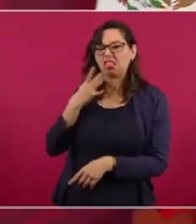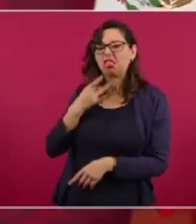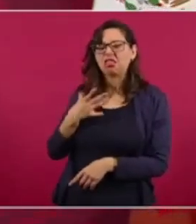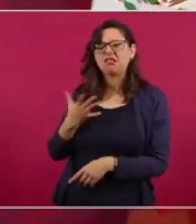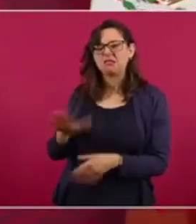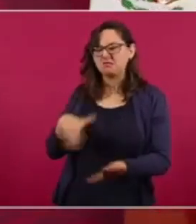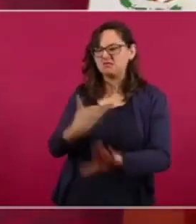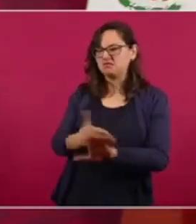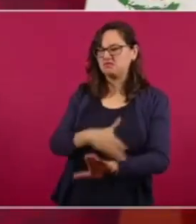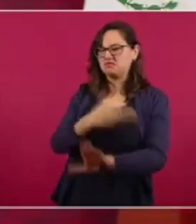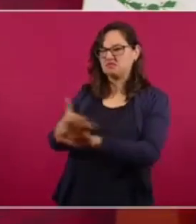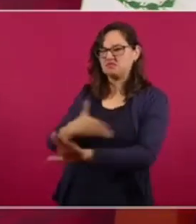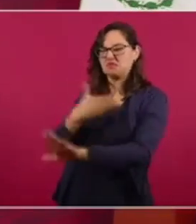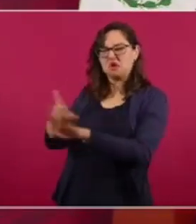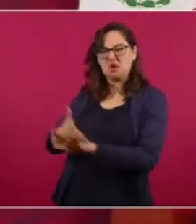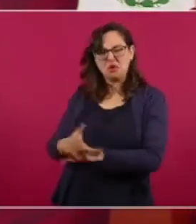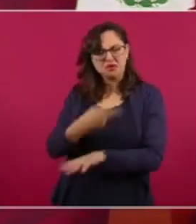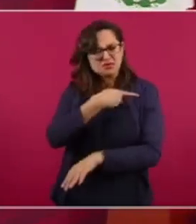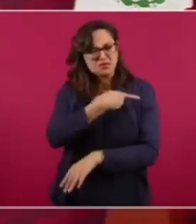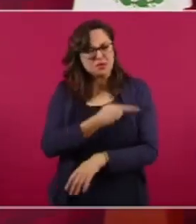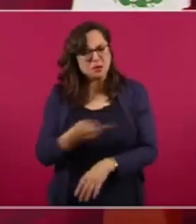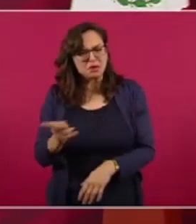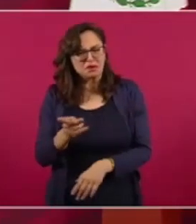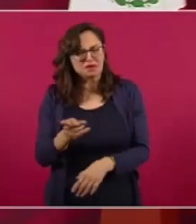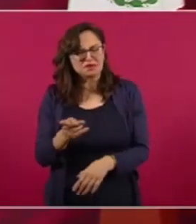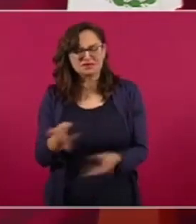a los pobres,